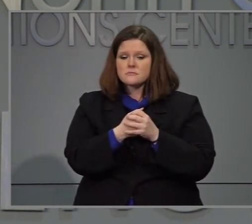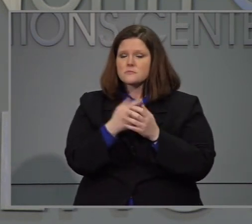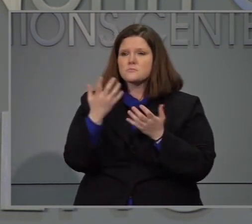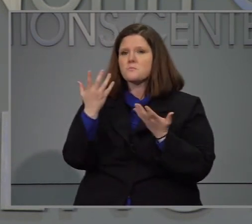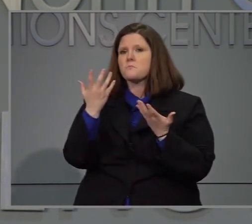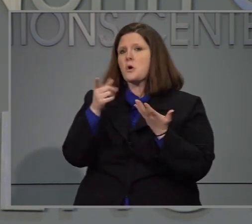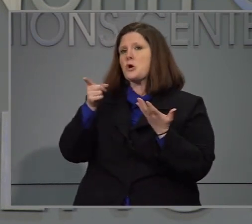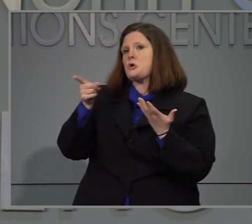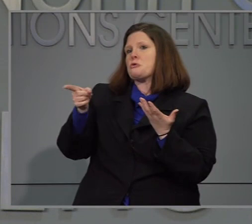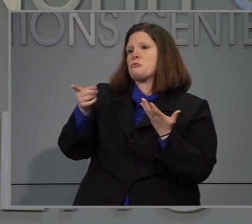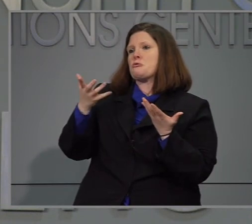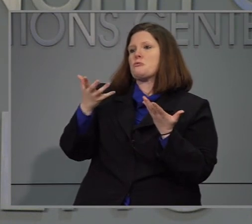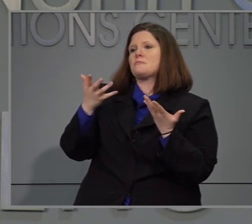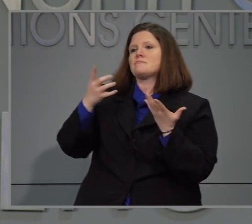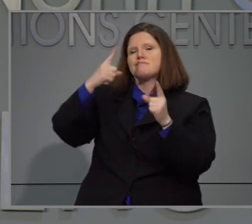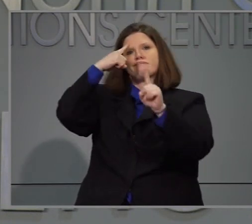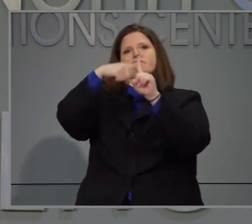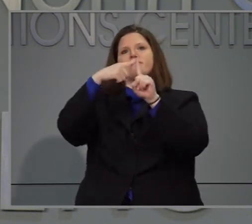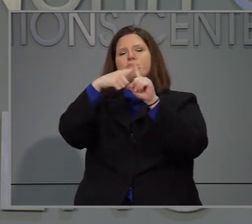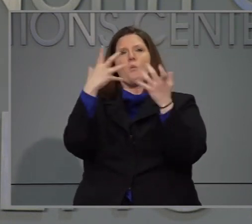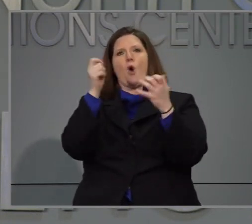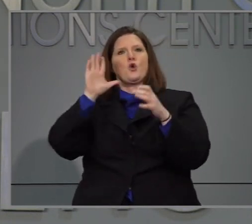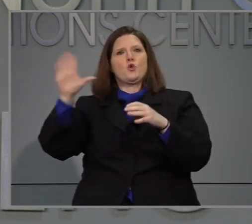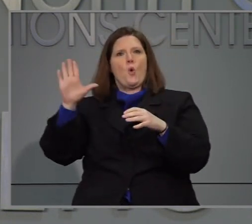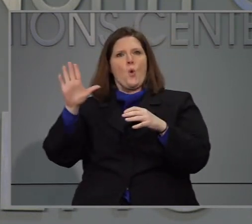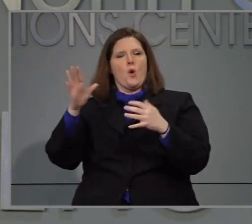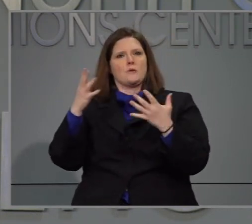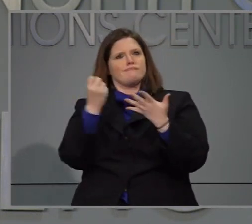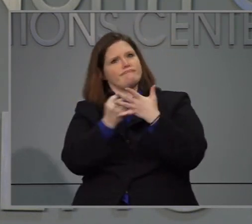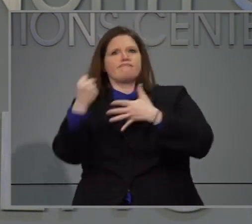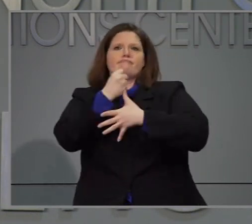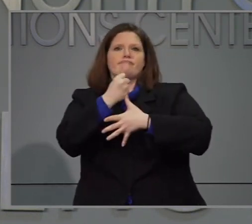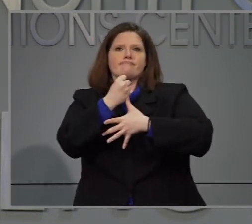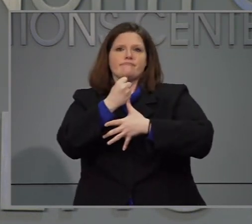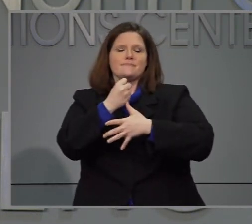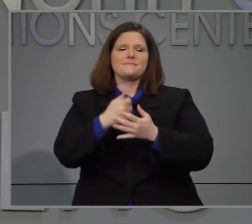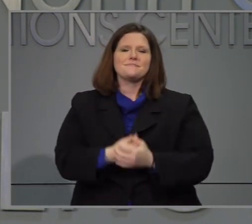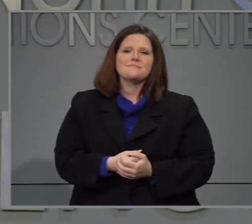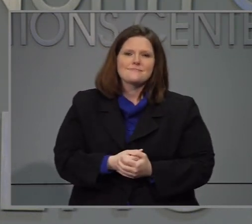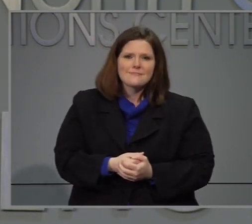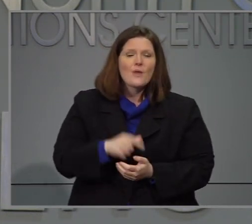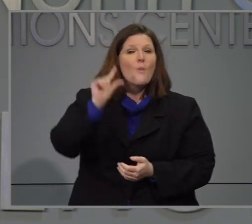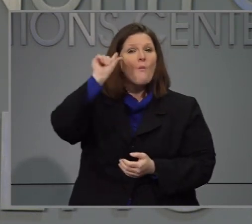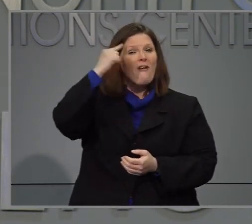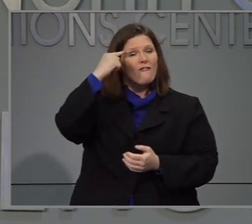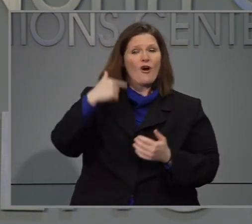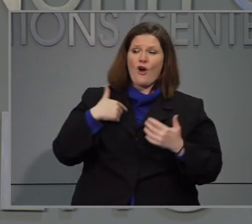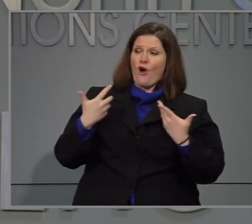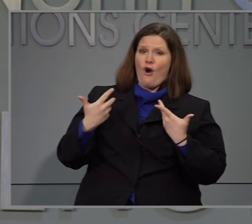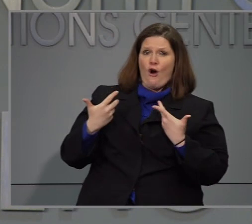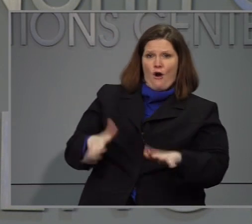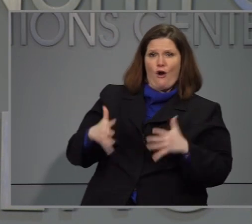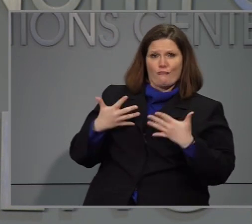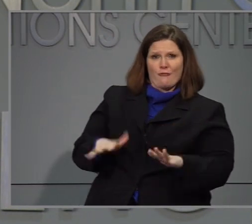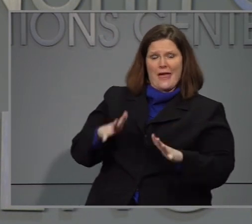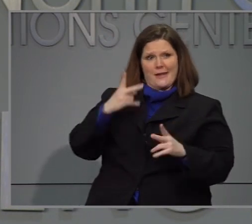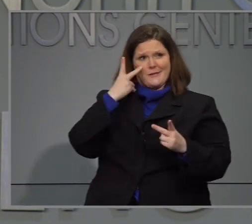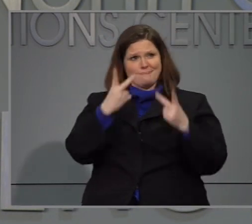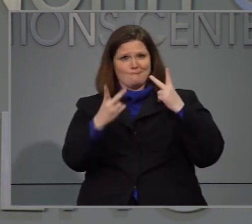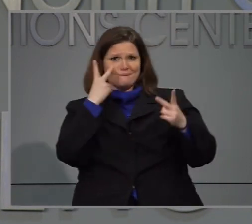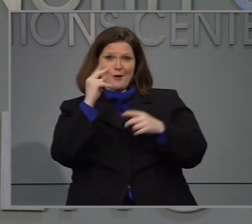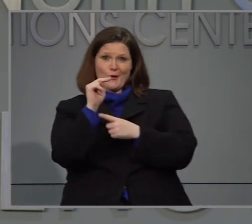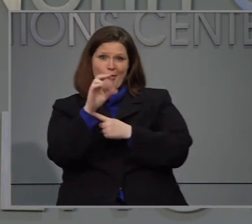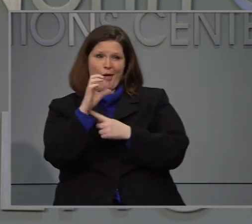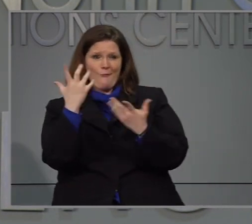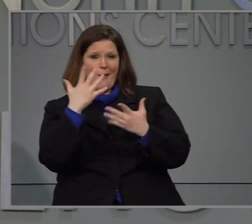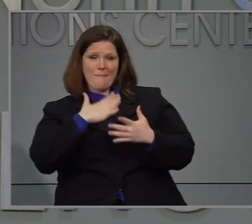lo que usted espera que suceda más? Yo le voy a decir qué tipo de cosas me dan a esperanza en Carolina